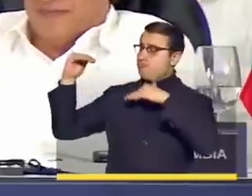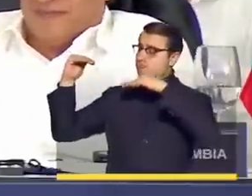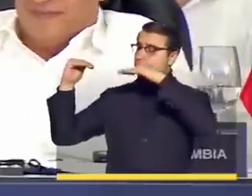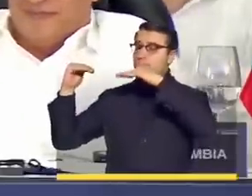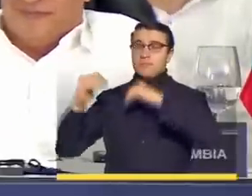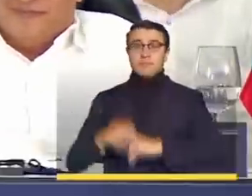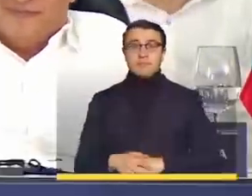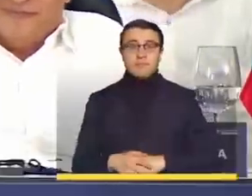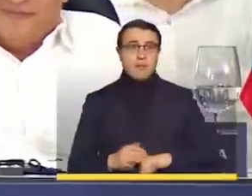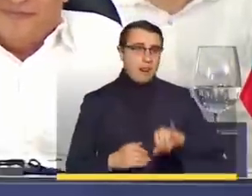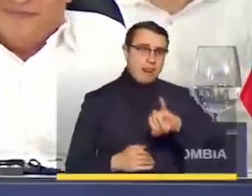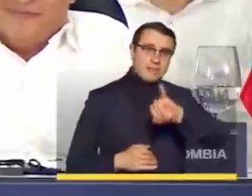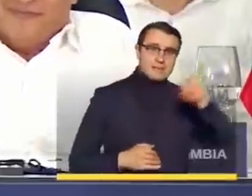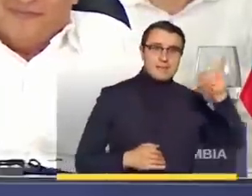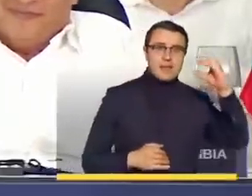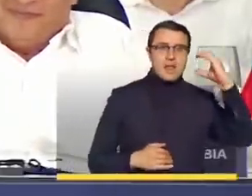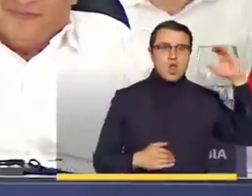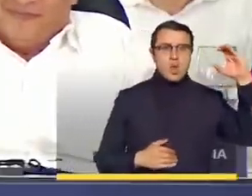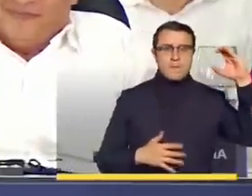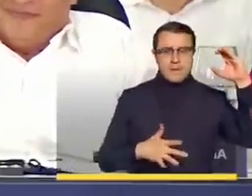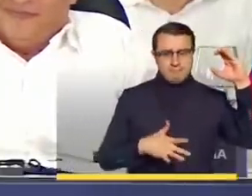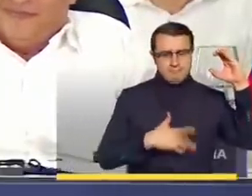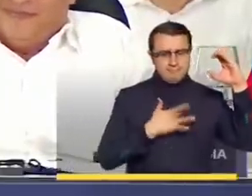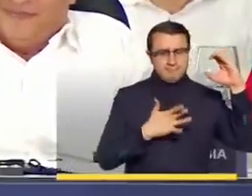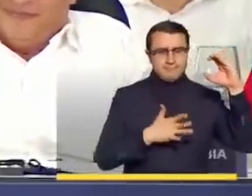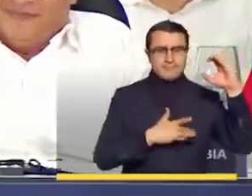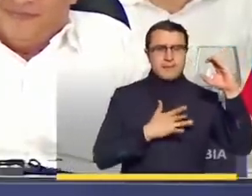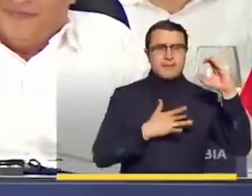que la izquierda de Colombia se sentía